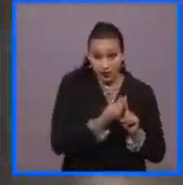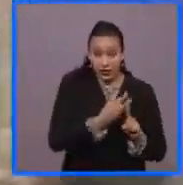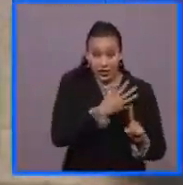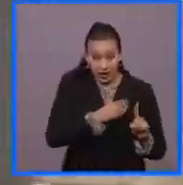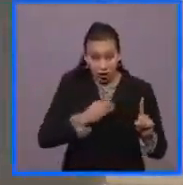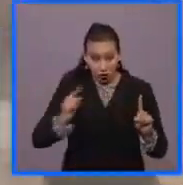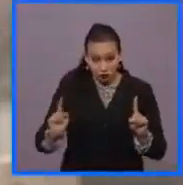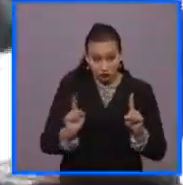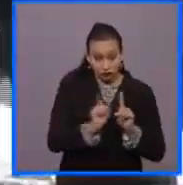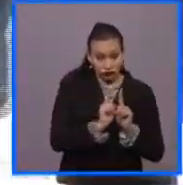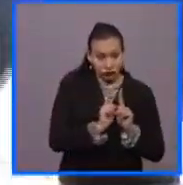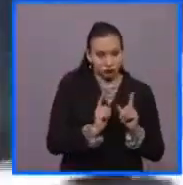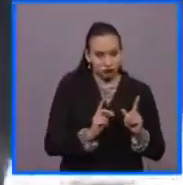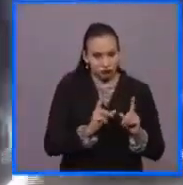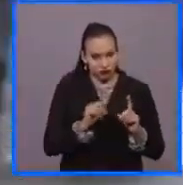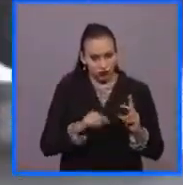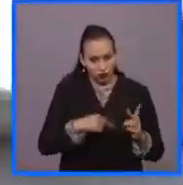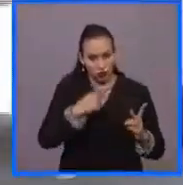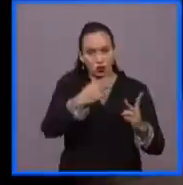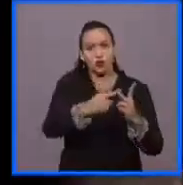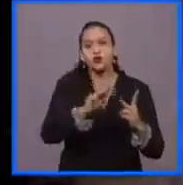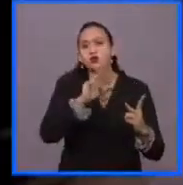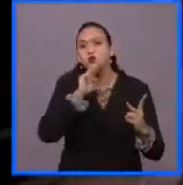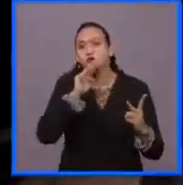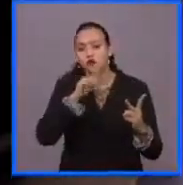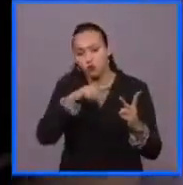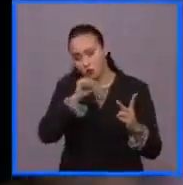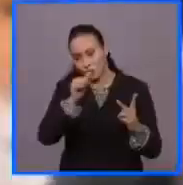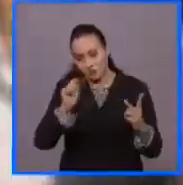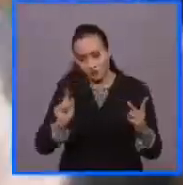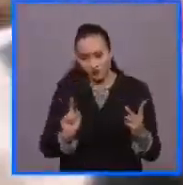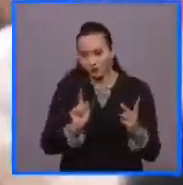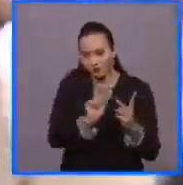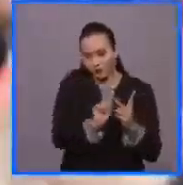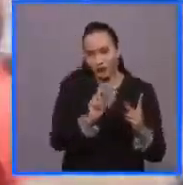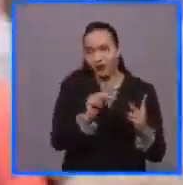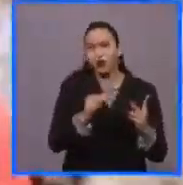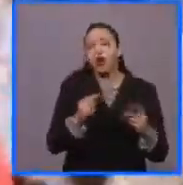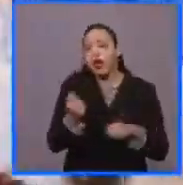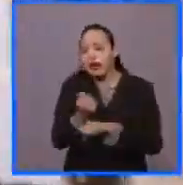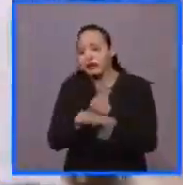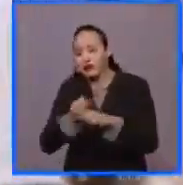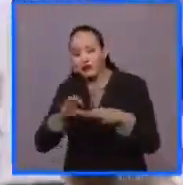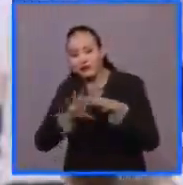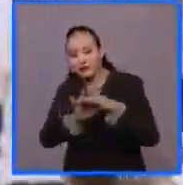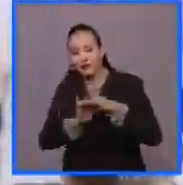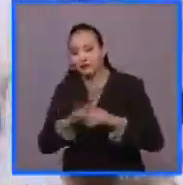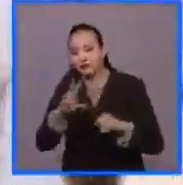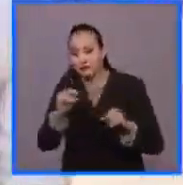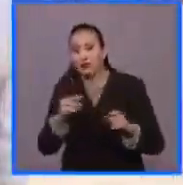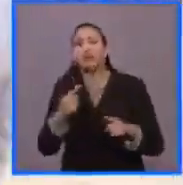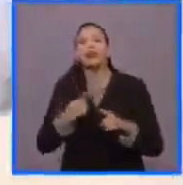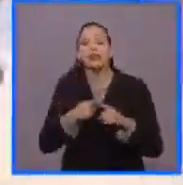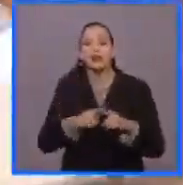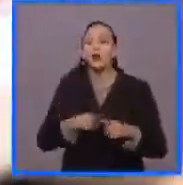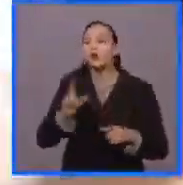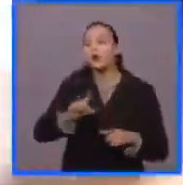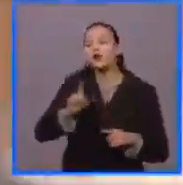en la comaternidad no es el lazo biológico lo que determina la filiación con una de las madres, sino la